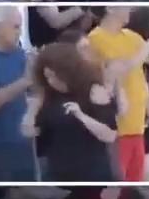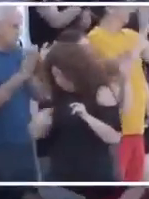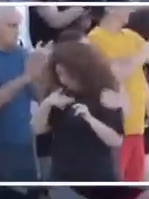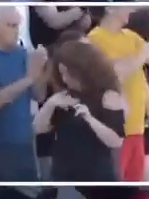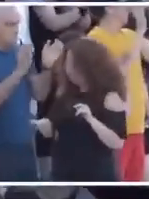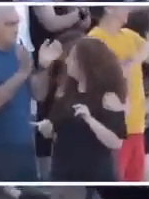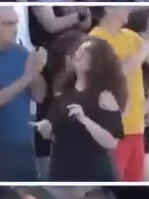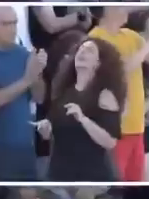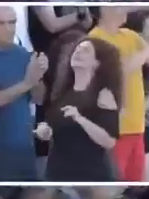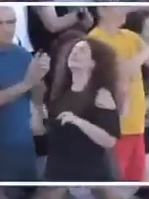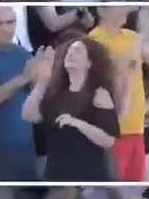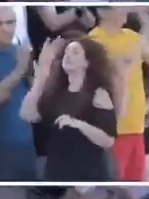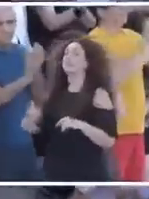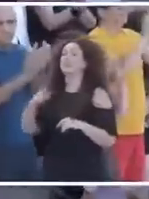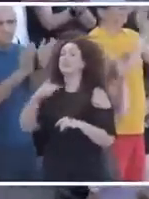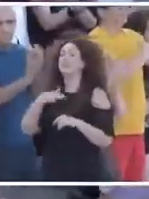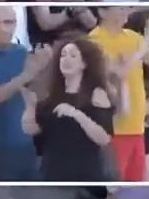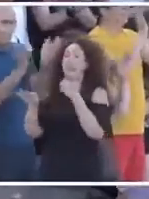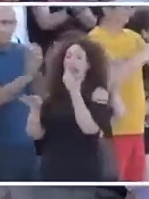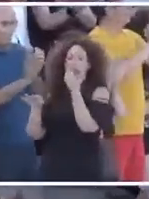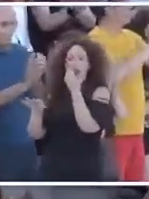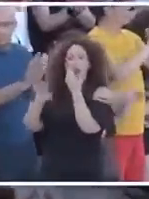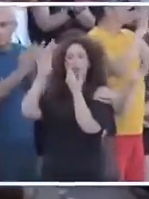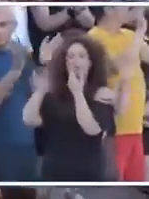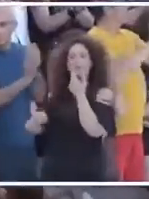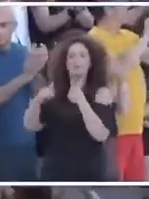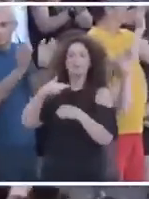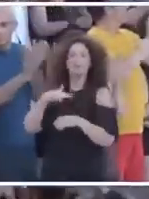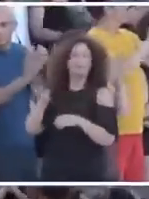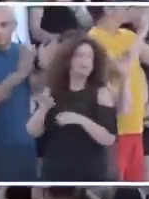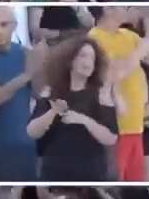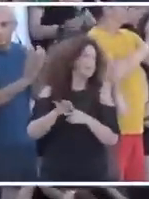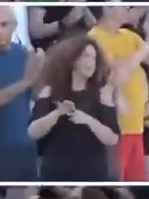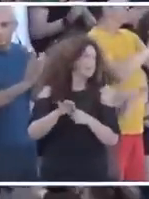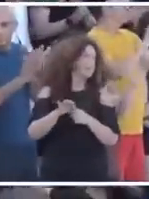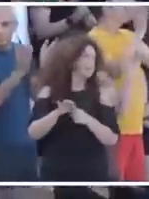Sí se puede. Os dejo con Pablo Bustinduy. Muchas gracias.